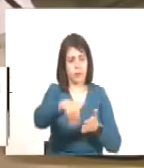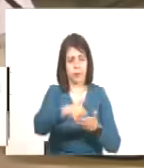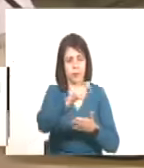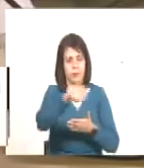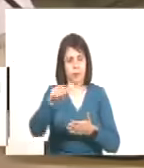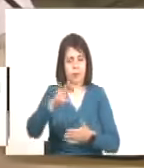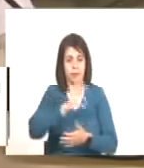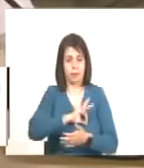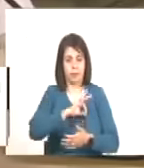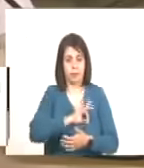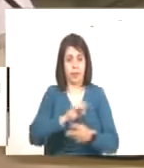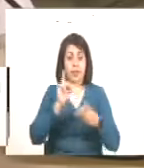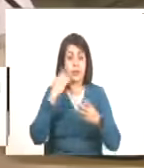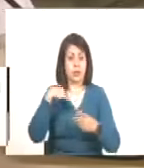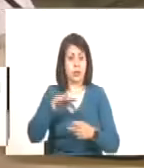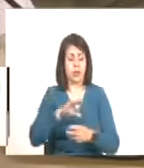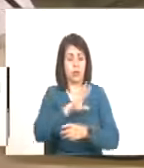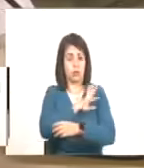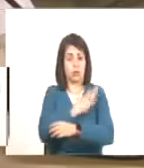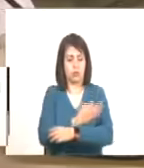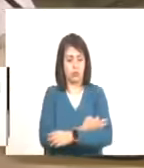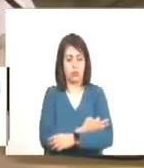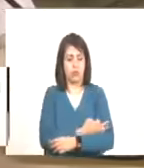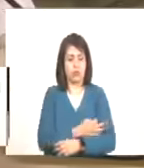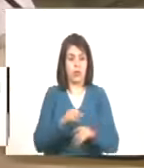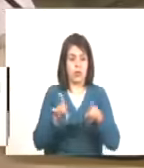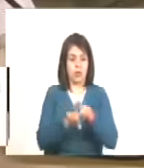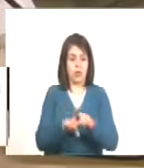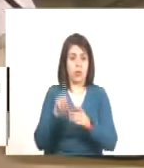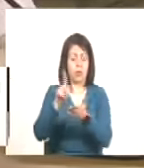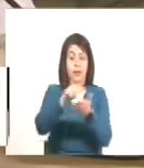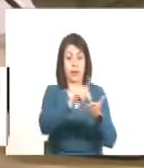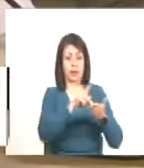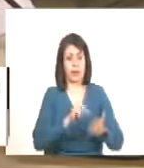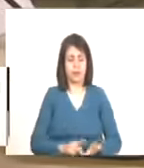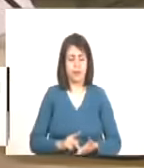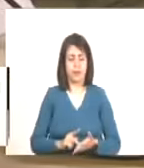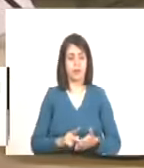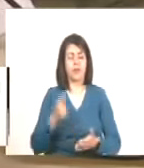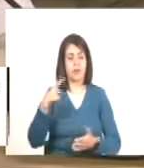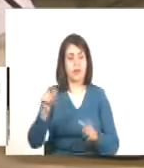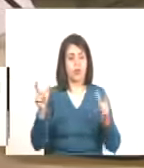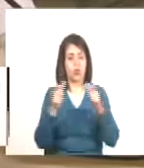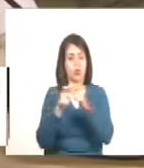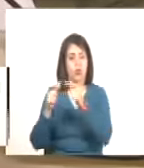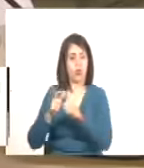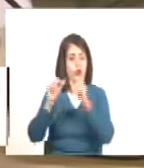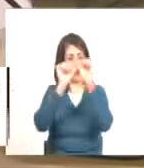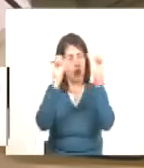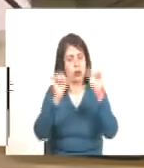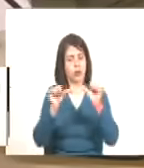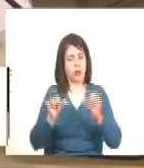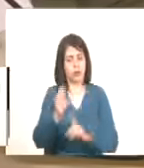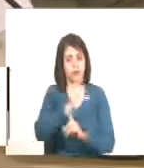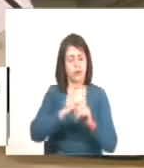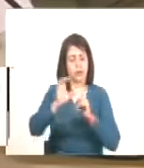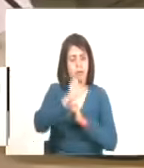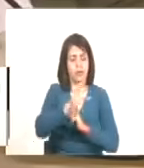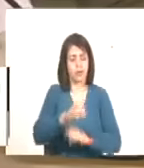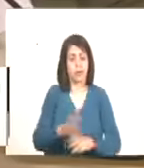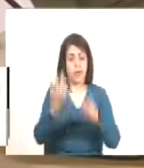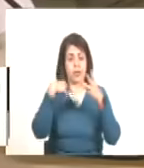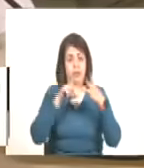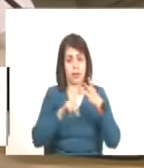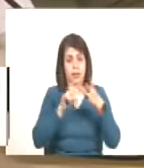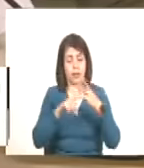la sociedad, según sus potencialidades, así como la participación activa en grupos artísticos y culturales.